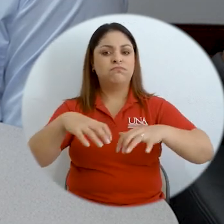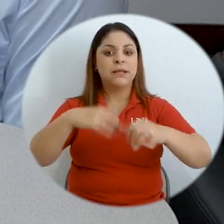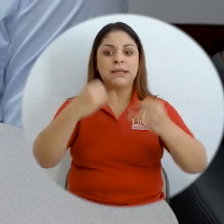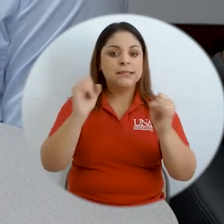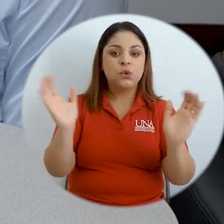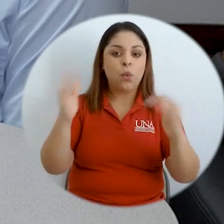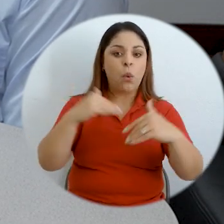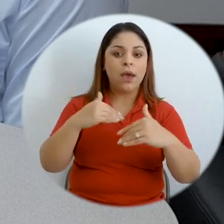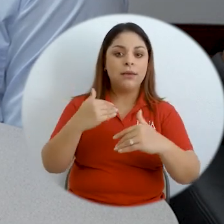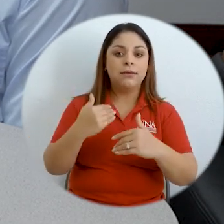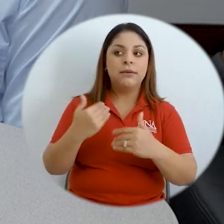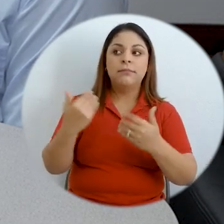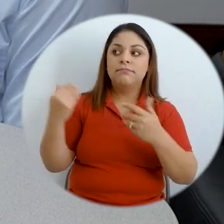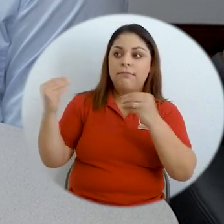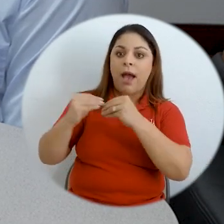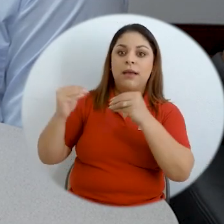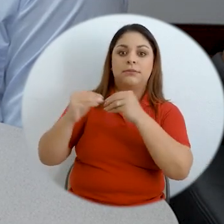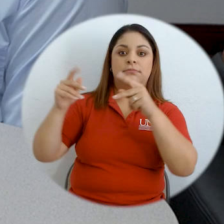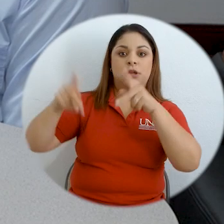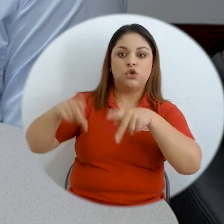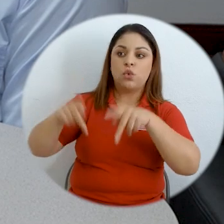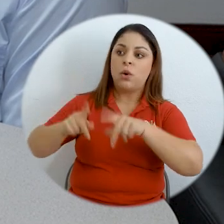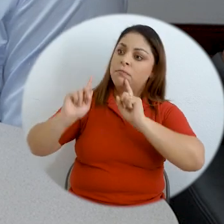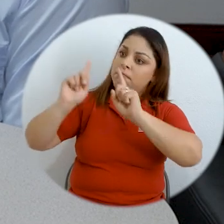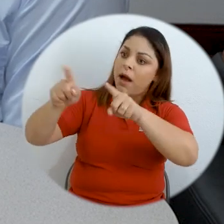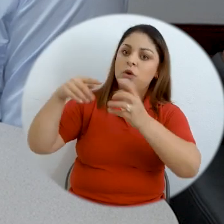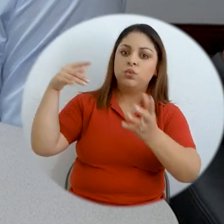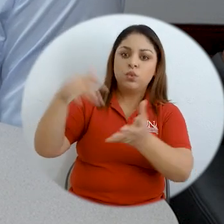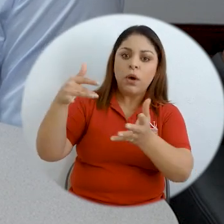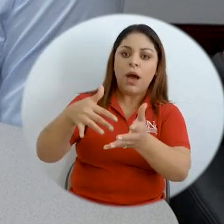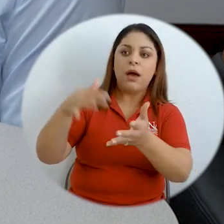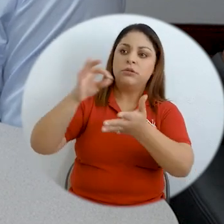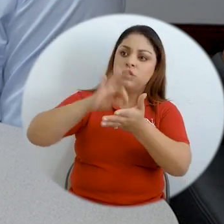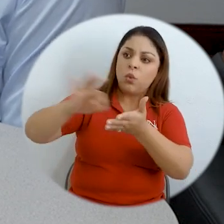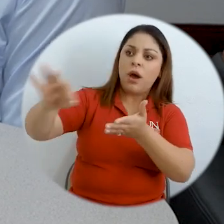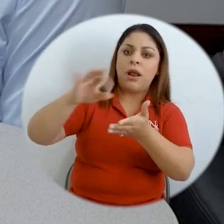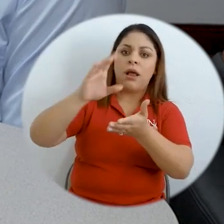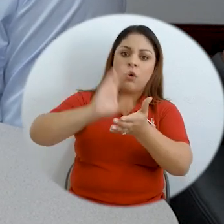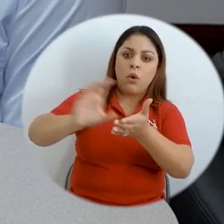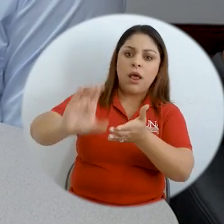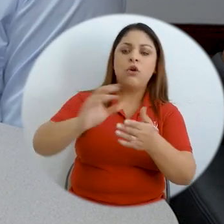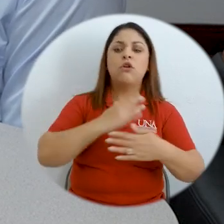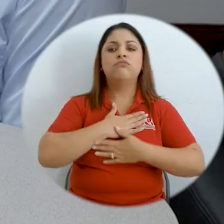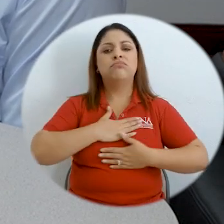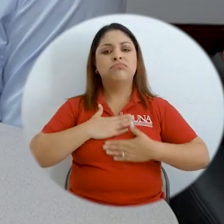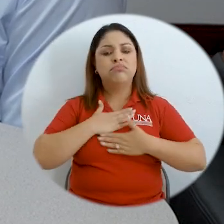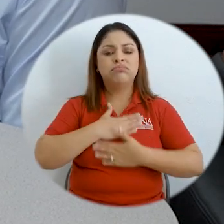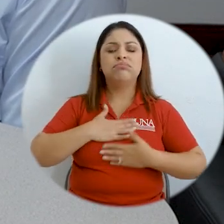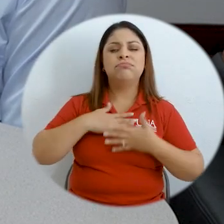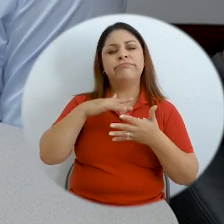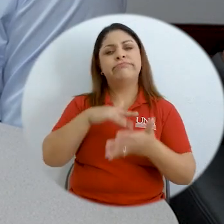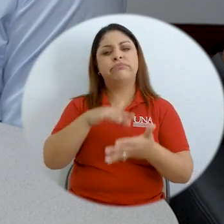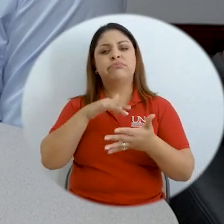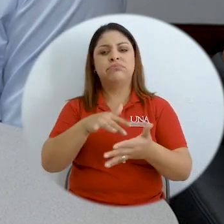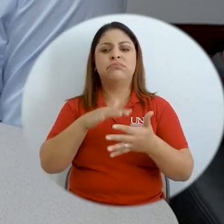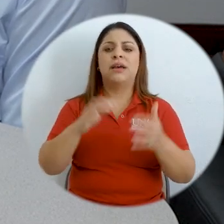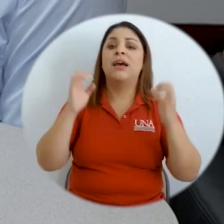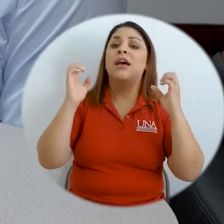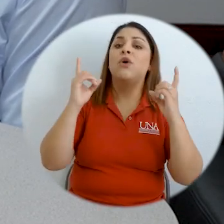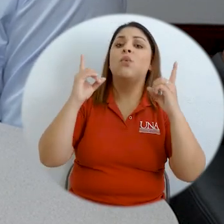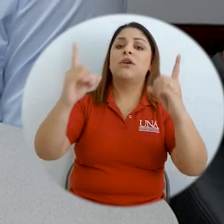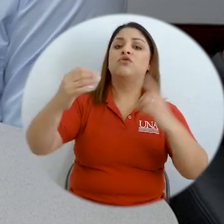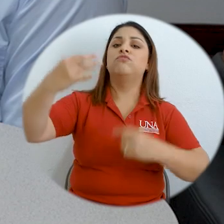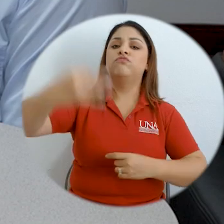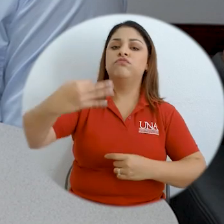dinámica, si no aumentamos la cantidad de personas que van a la escuela y a los colegios y que disfrutan realmente de